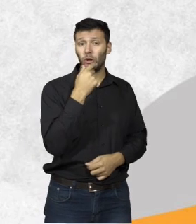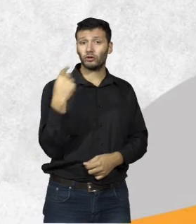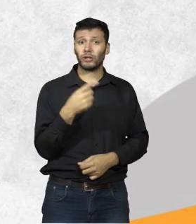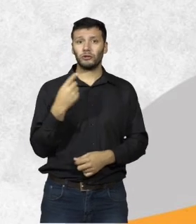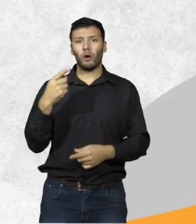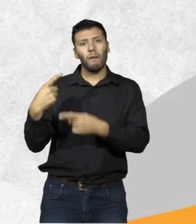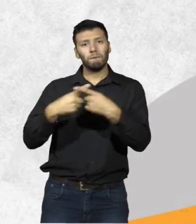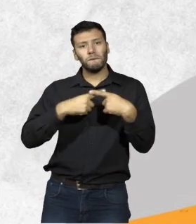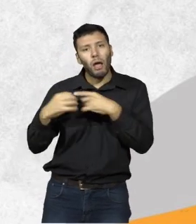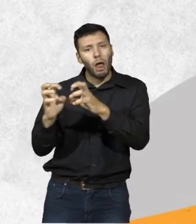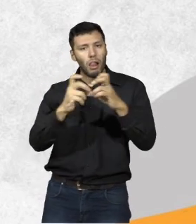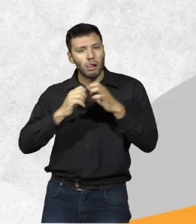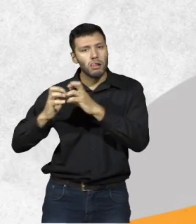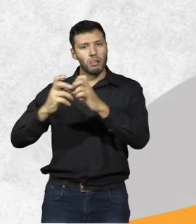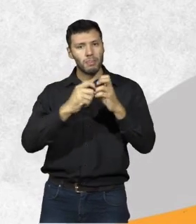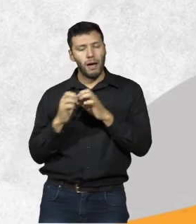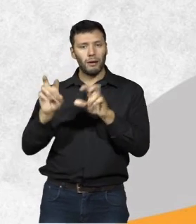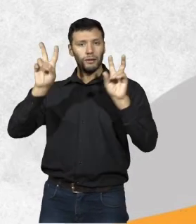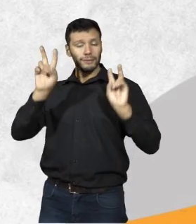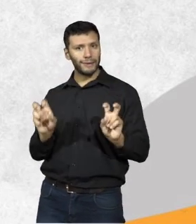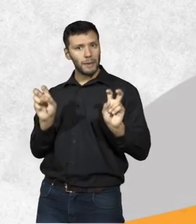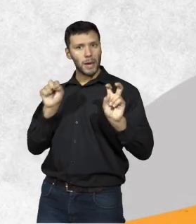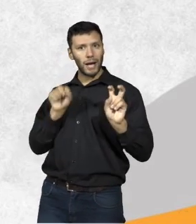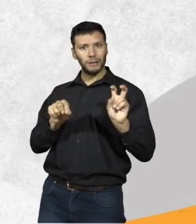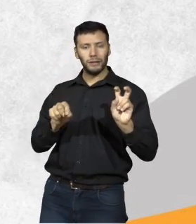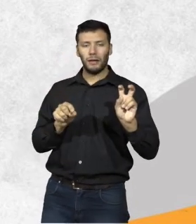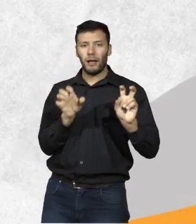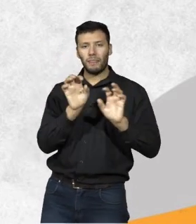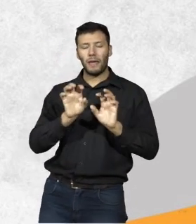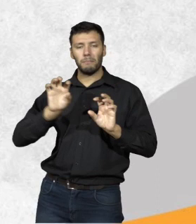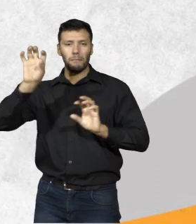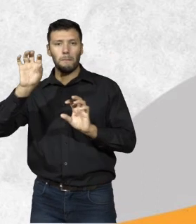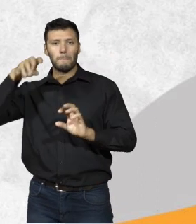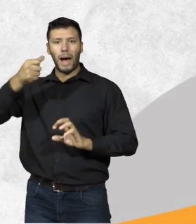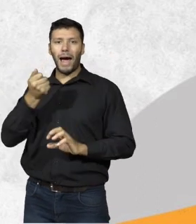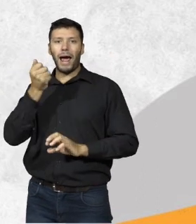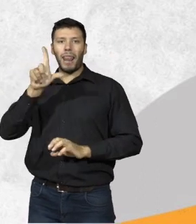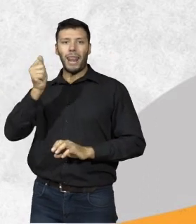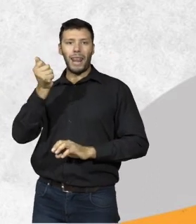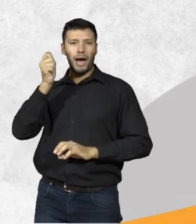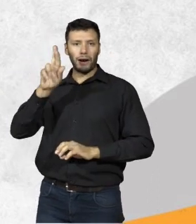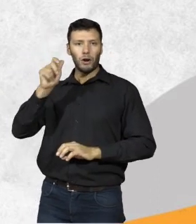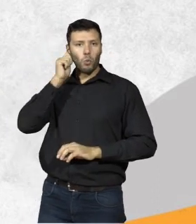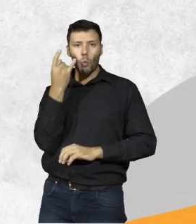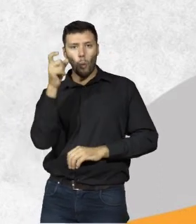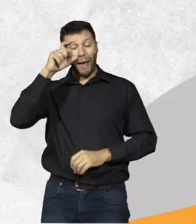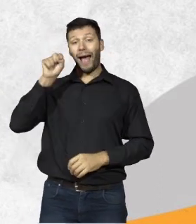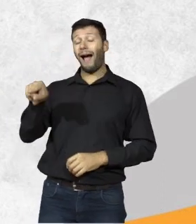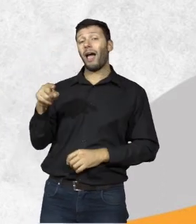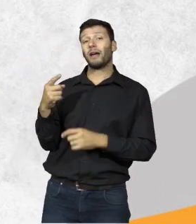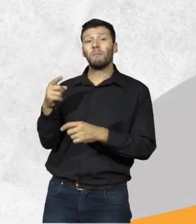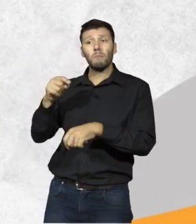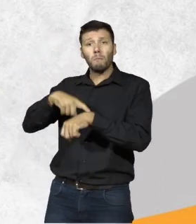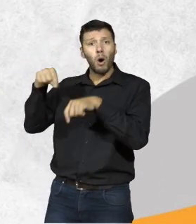fracking, en el departamento de Malargüe, y el que era intendente en ese momento, ante los reclamos que había